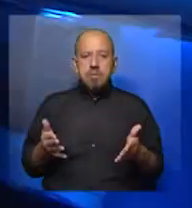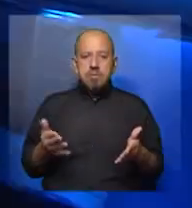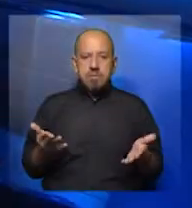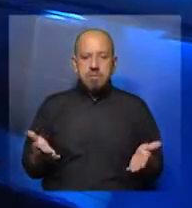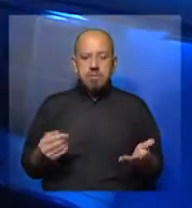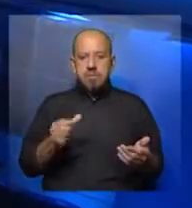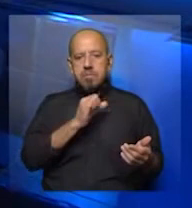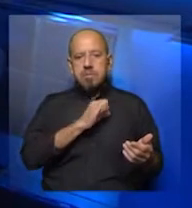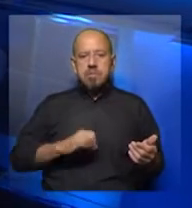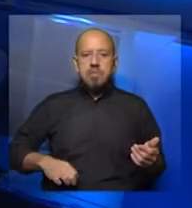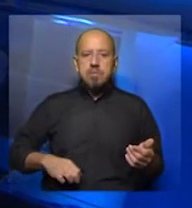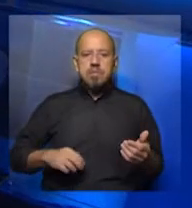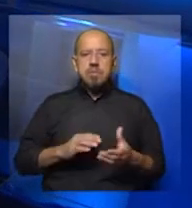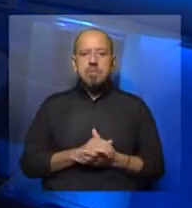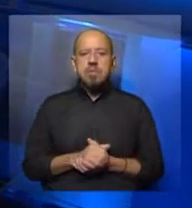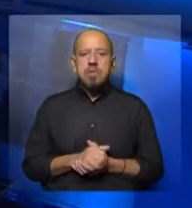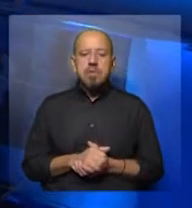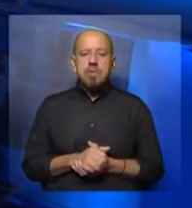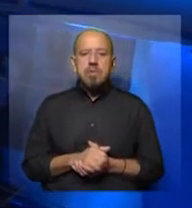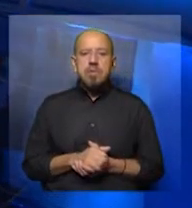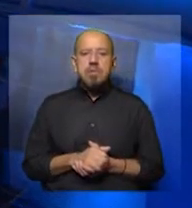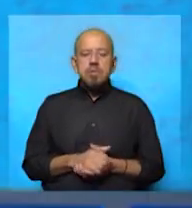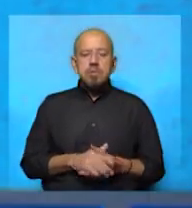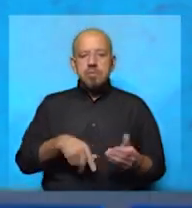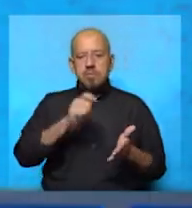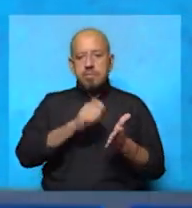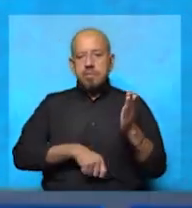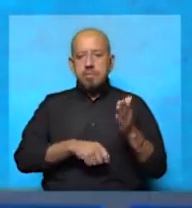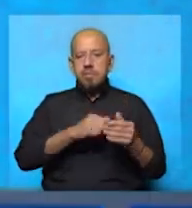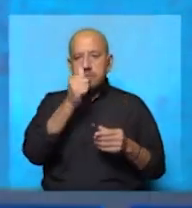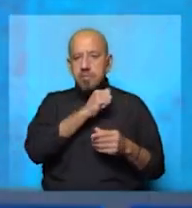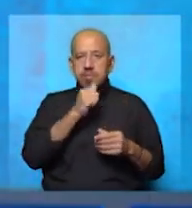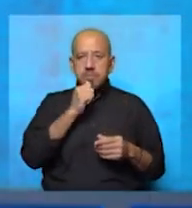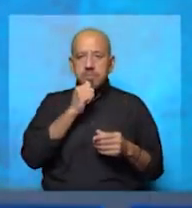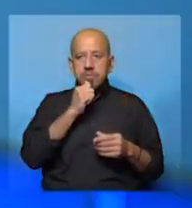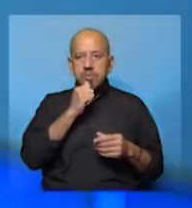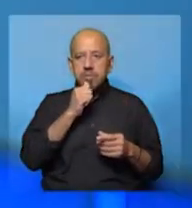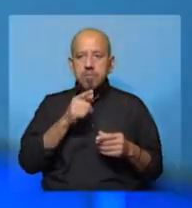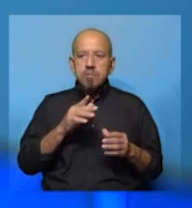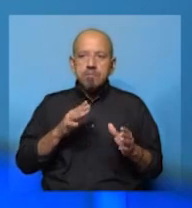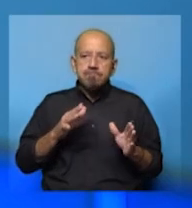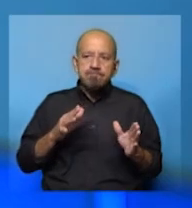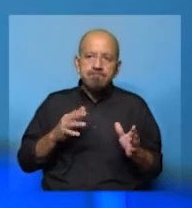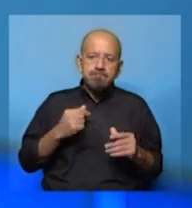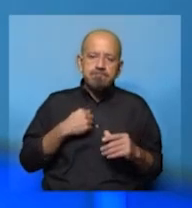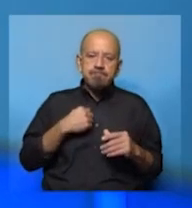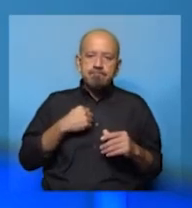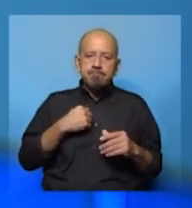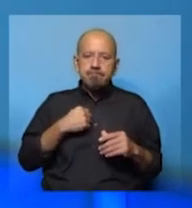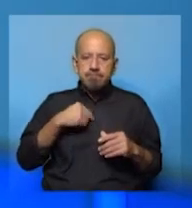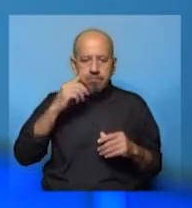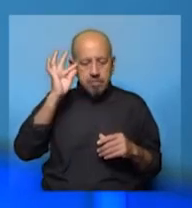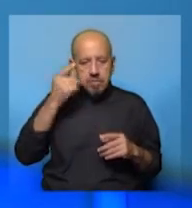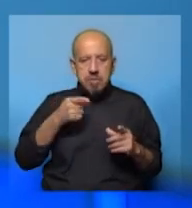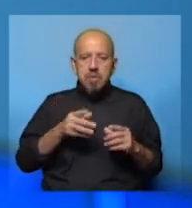del estado sin sin lugar a duda consideras que la multa es una solución también aplicar multas Yo creo que la que la multa es una